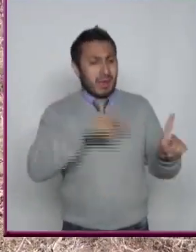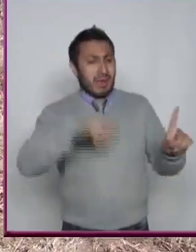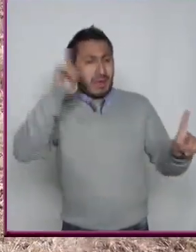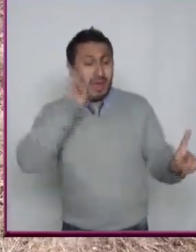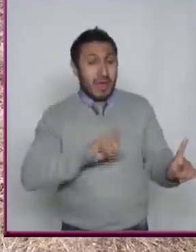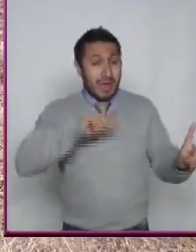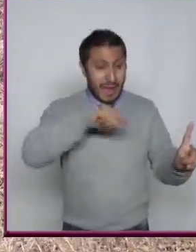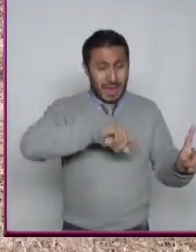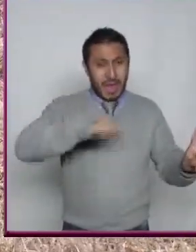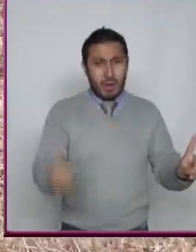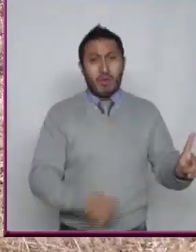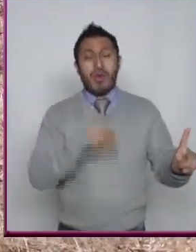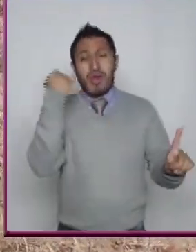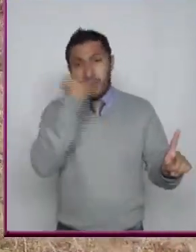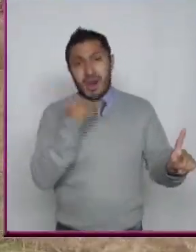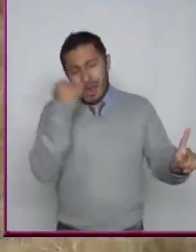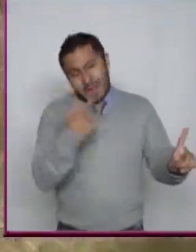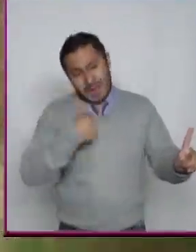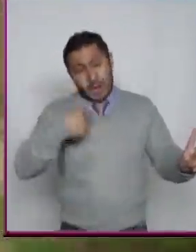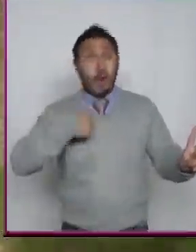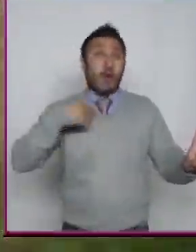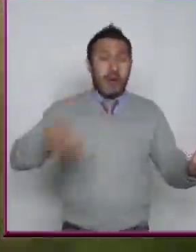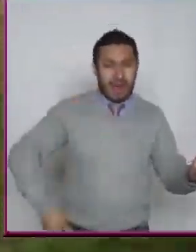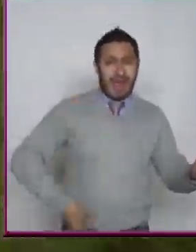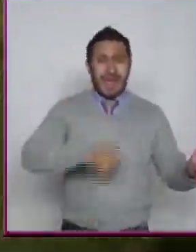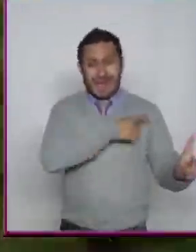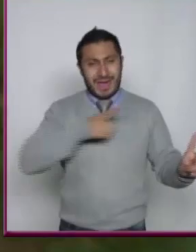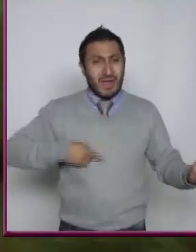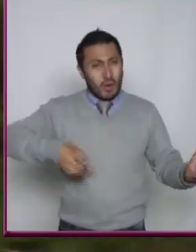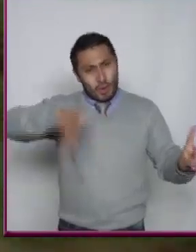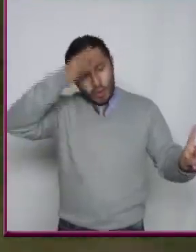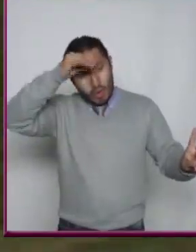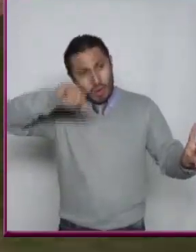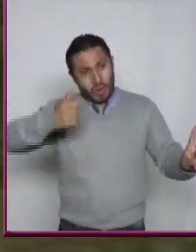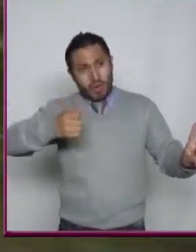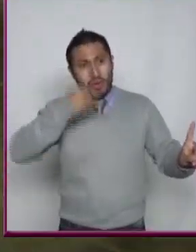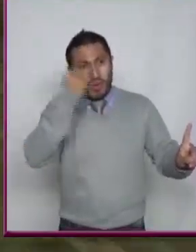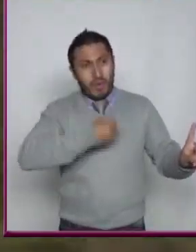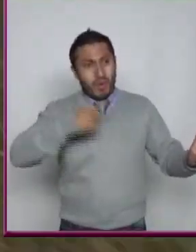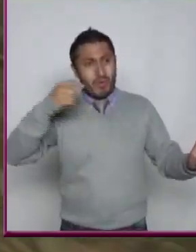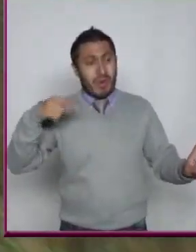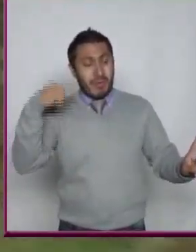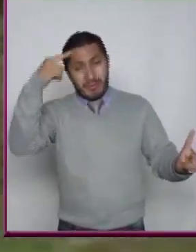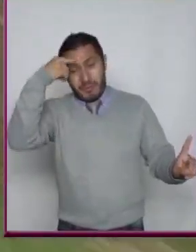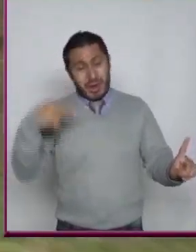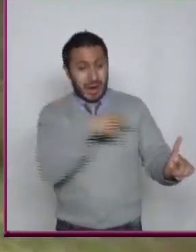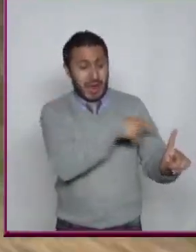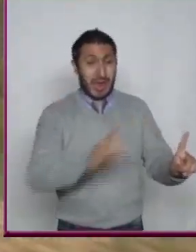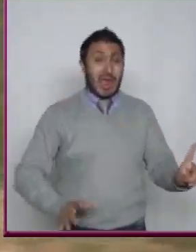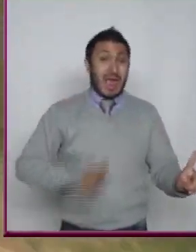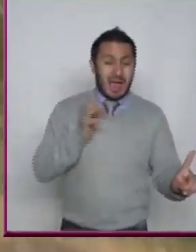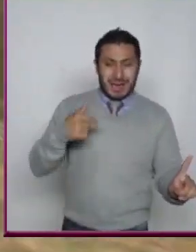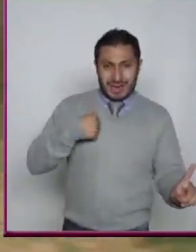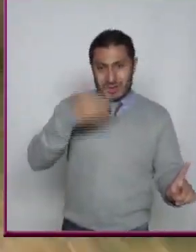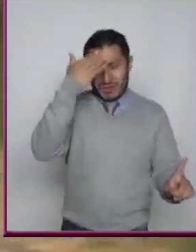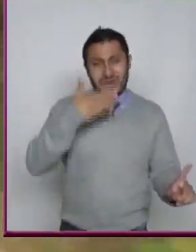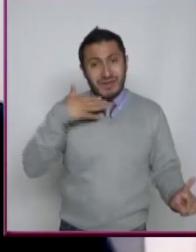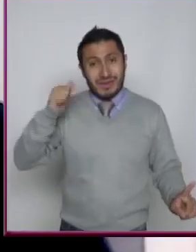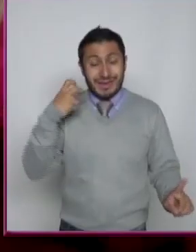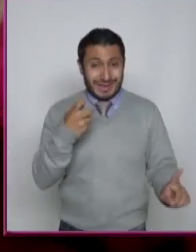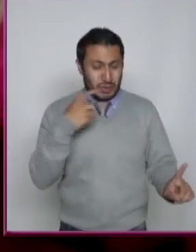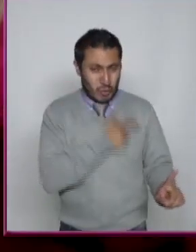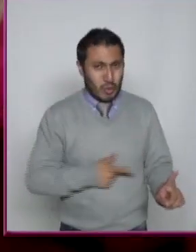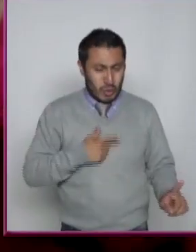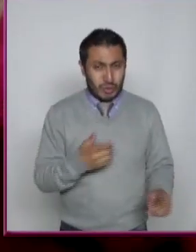hablaba otro idioma y eso me motivó a aprender otro idioma para poder impresionarla, y a la fecha es una habilidad que me gusta tener y que me sirvió